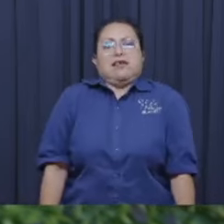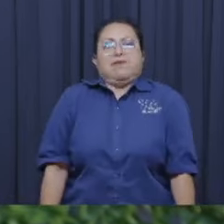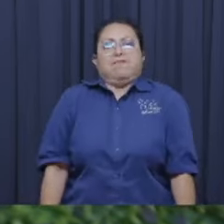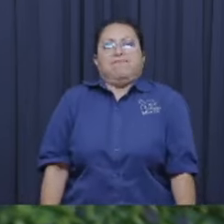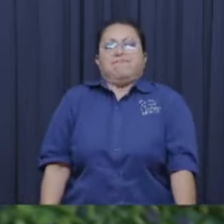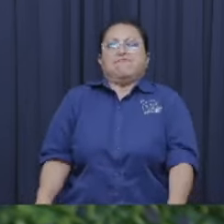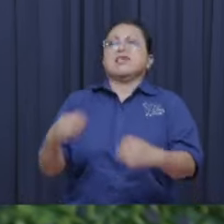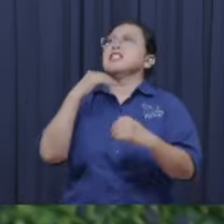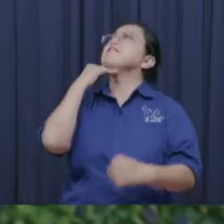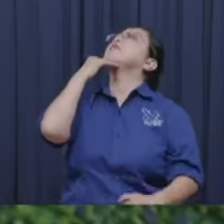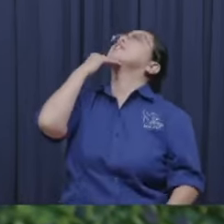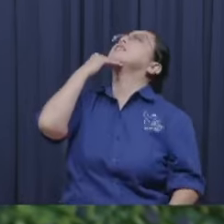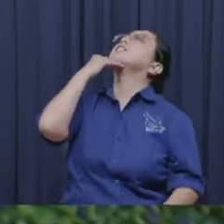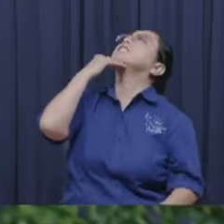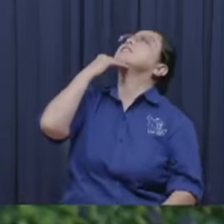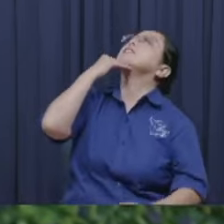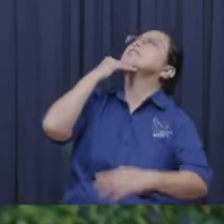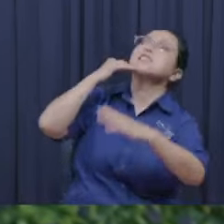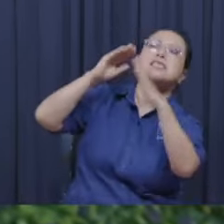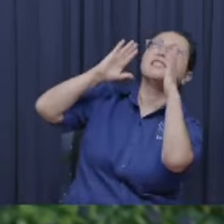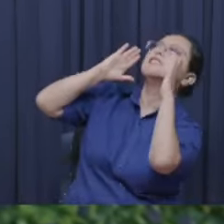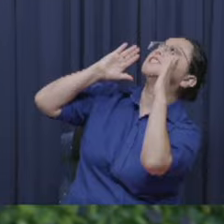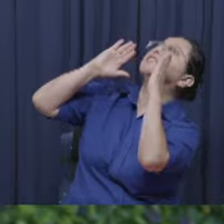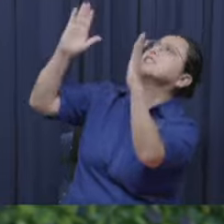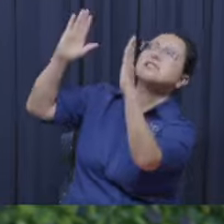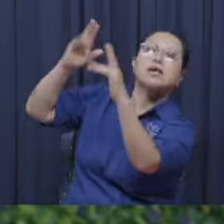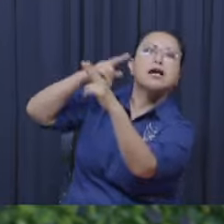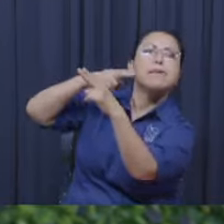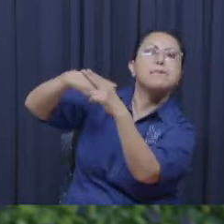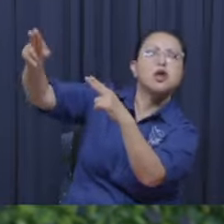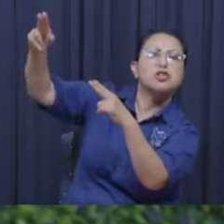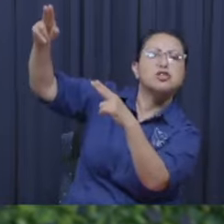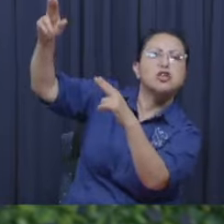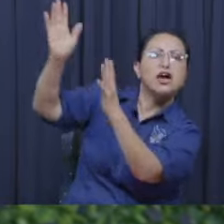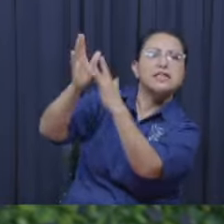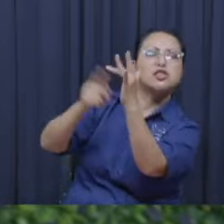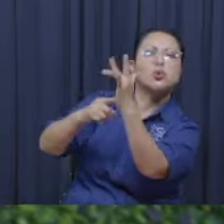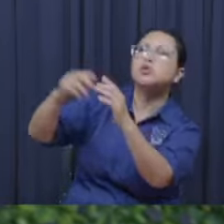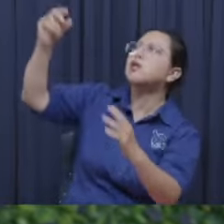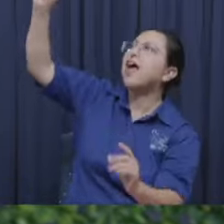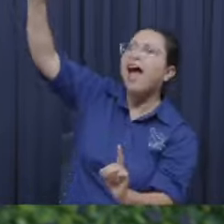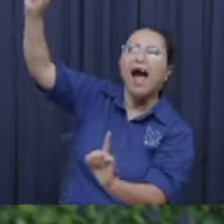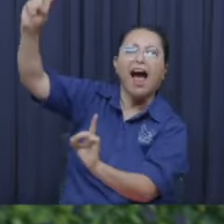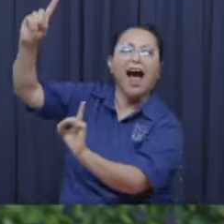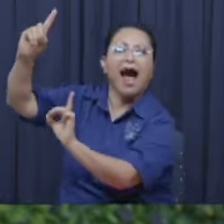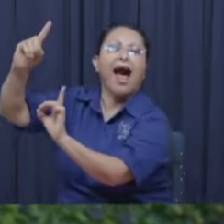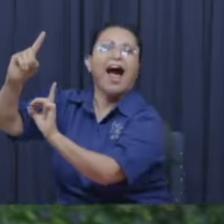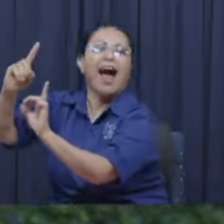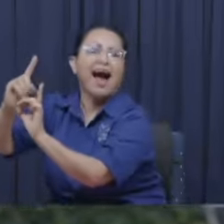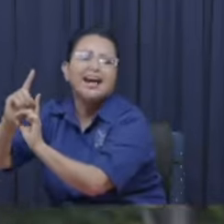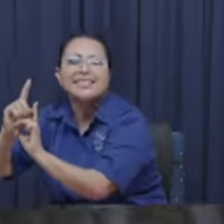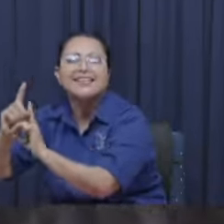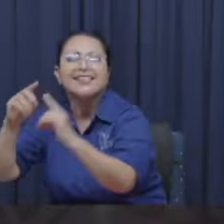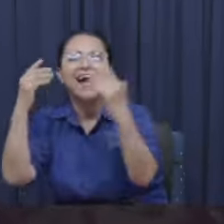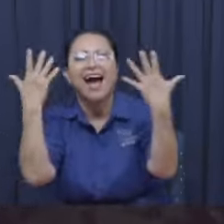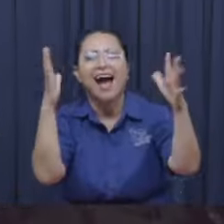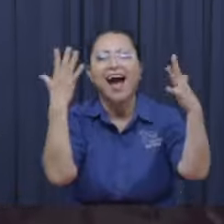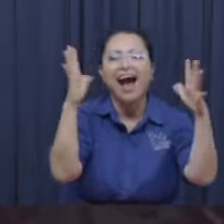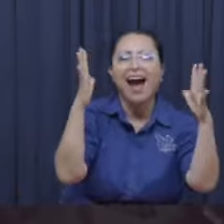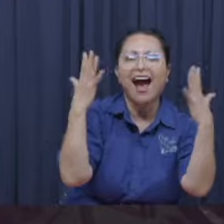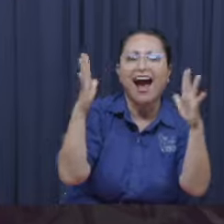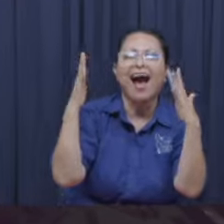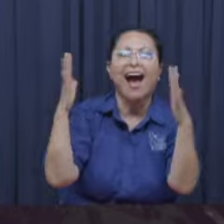levantad vuestras cabezas, porque vuestra redención se acerca. Vuestra redención se acerca.